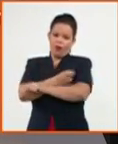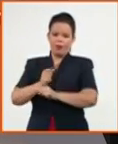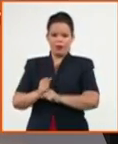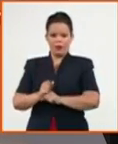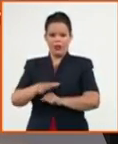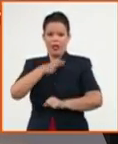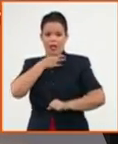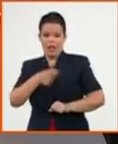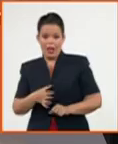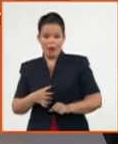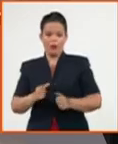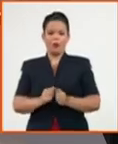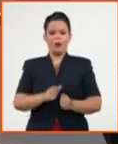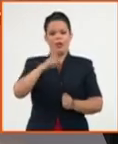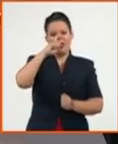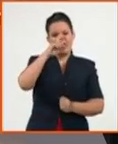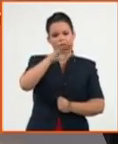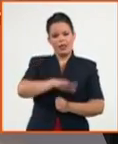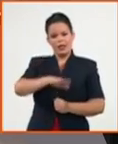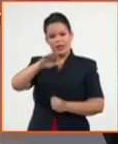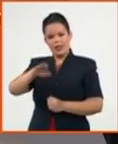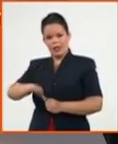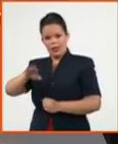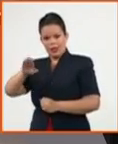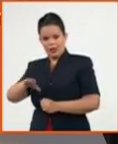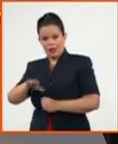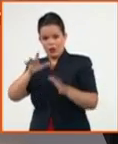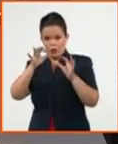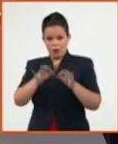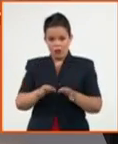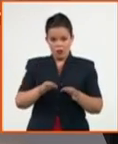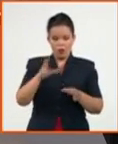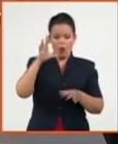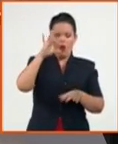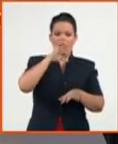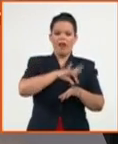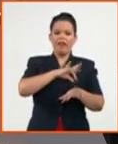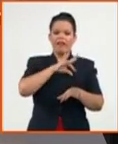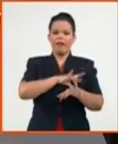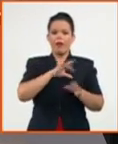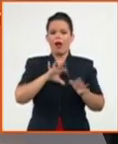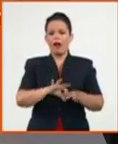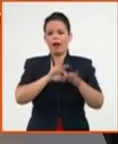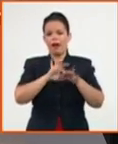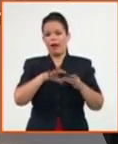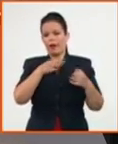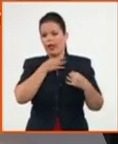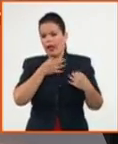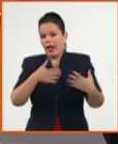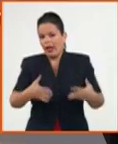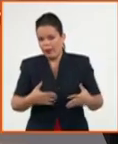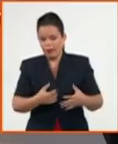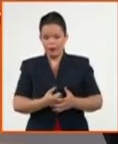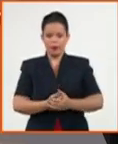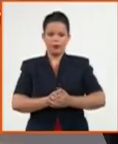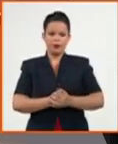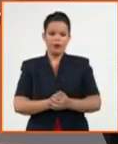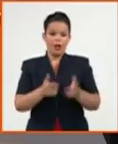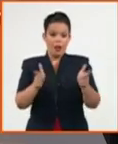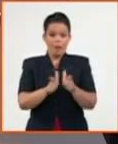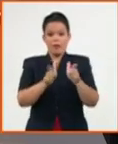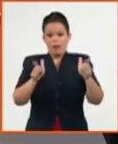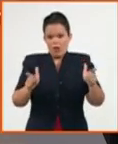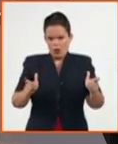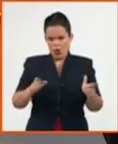crónicas le llamamos enfermedades crónicas de la infancia en ese momento se están descompensados que generalmente están por supuesto en un tratamiento